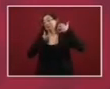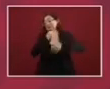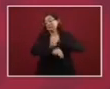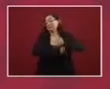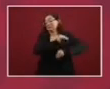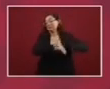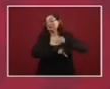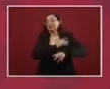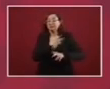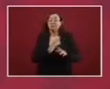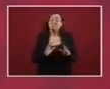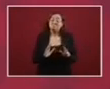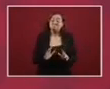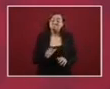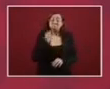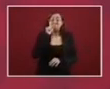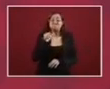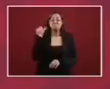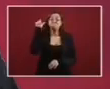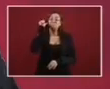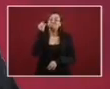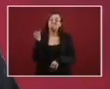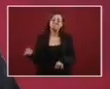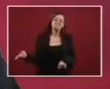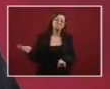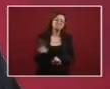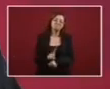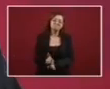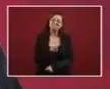este fue un buen día